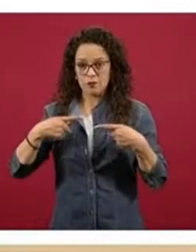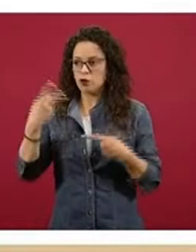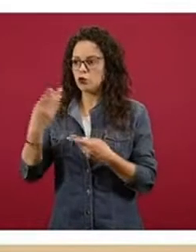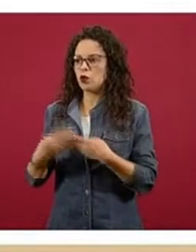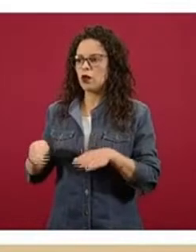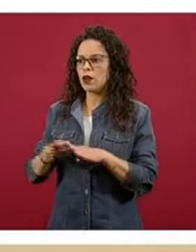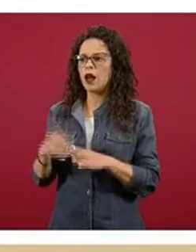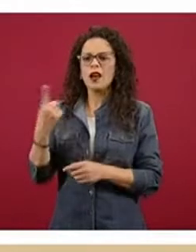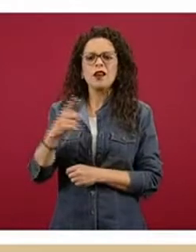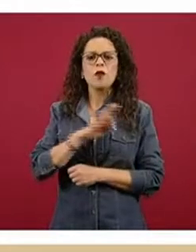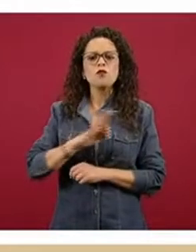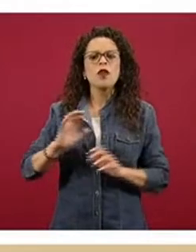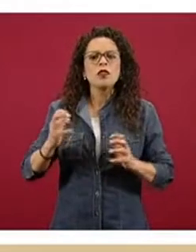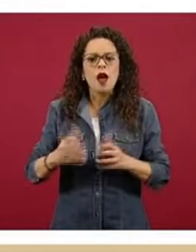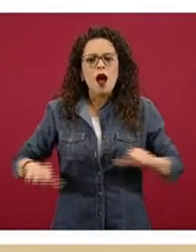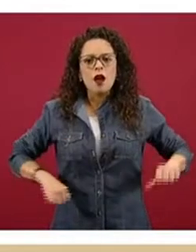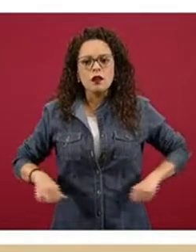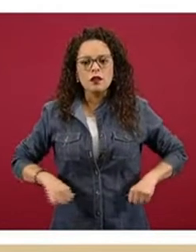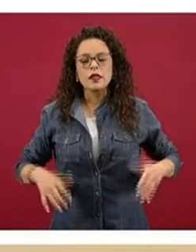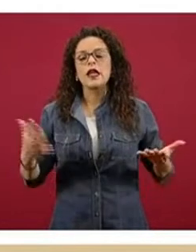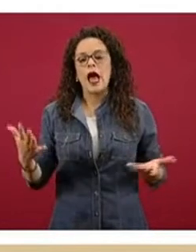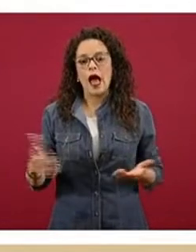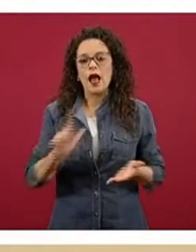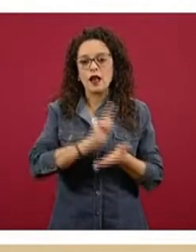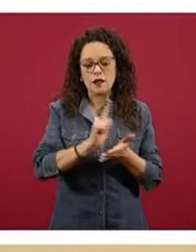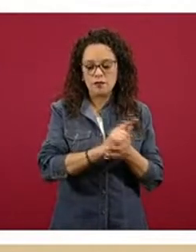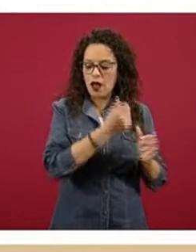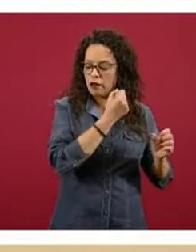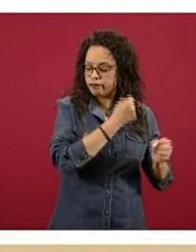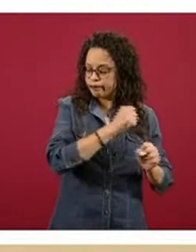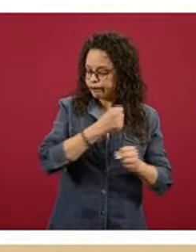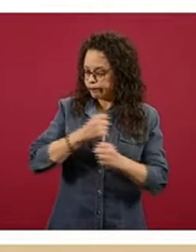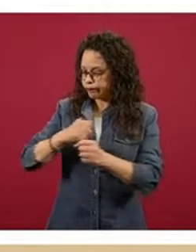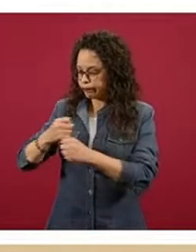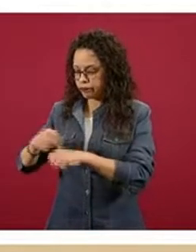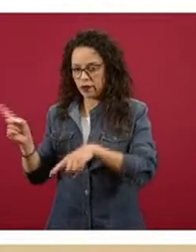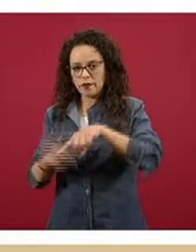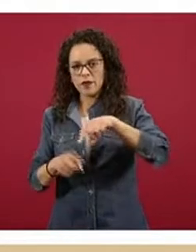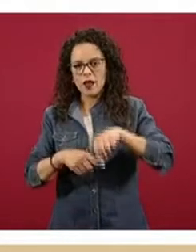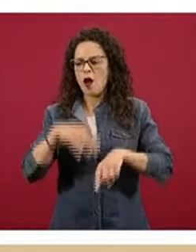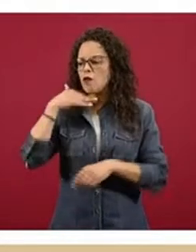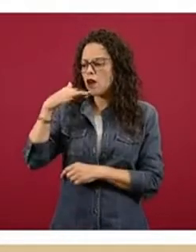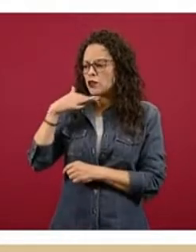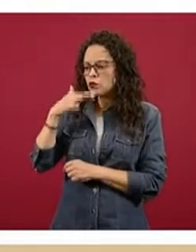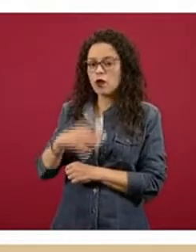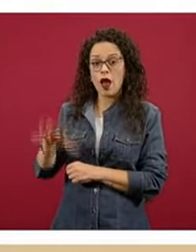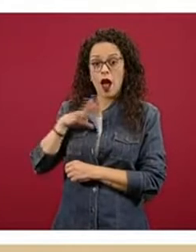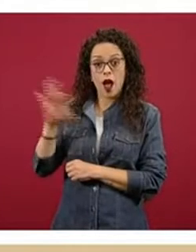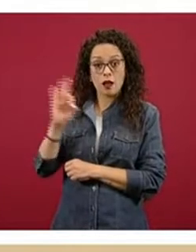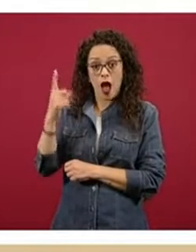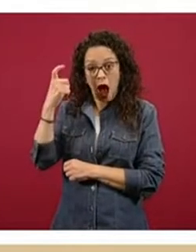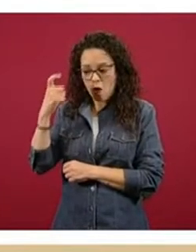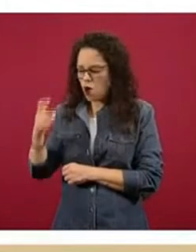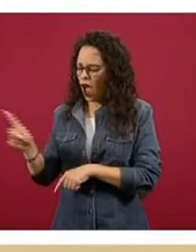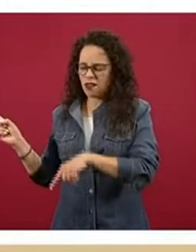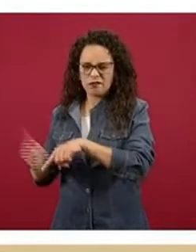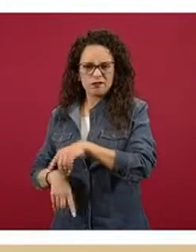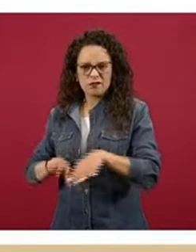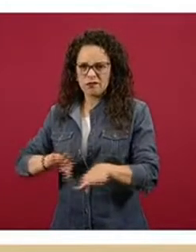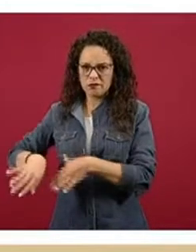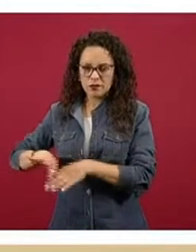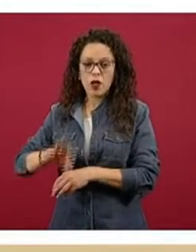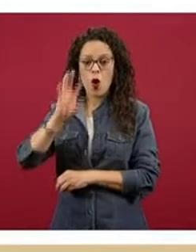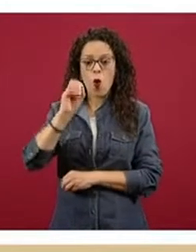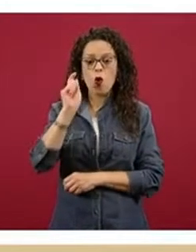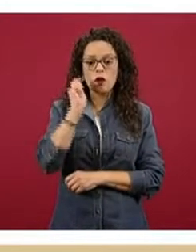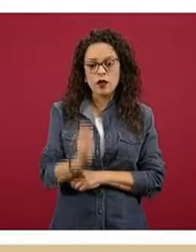para eliminar cualquier tipo de basura que pueda acumular agua, eliminar maleza, que también muchas veces debajo de la maleza